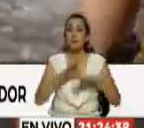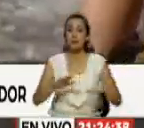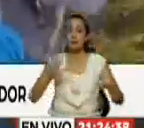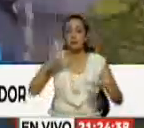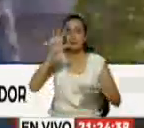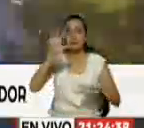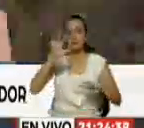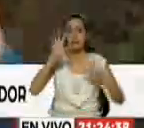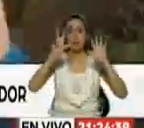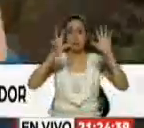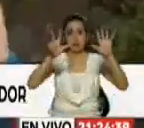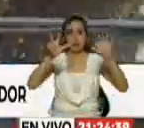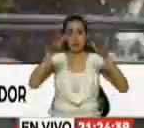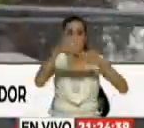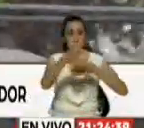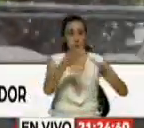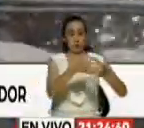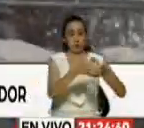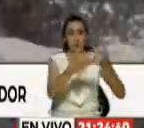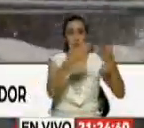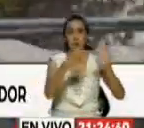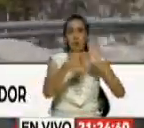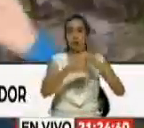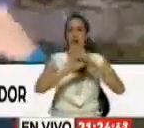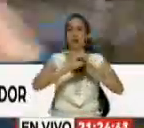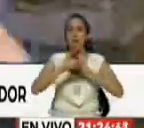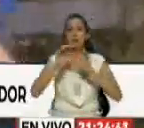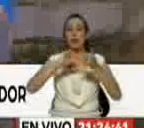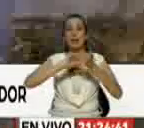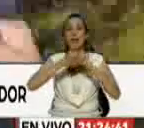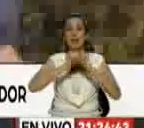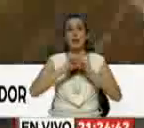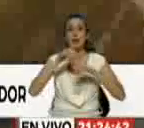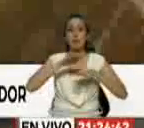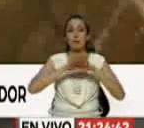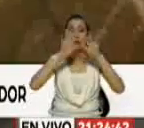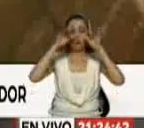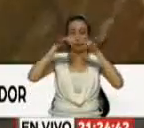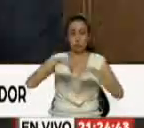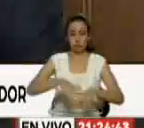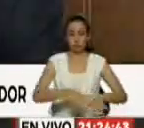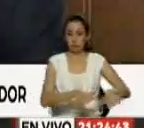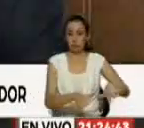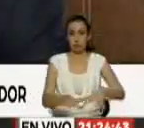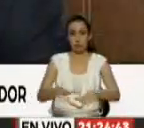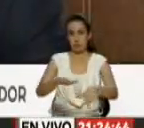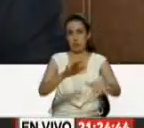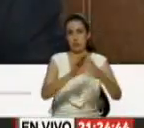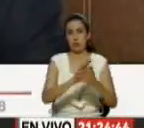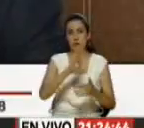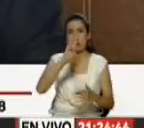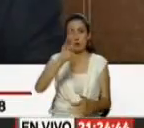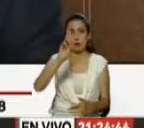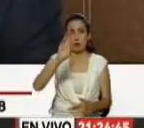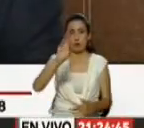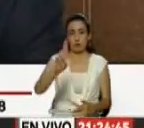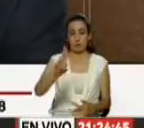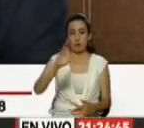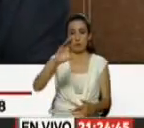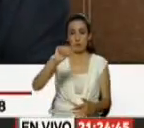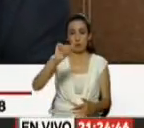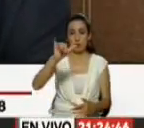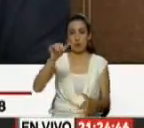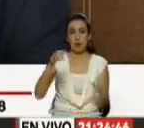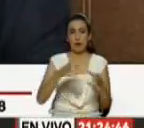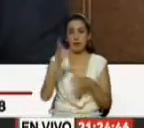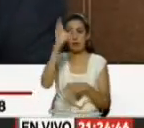5 y 8 promociona los atractivos para el deporte de aventura en cascadas del Cantón Bucay. El tránsito entre la sierra y la costa, ¿no? Usted llega